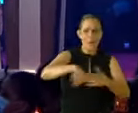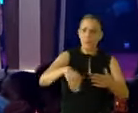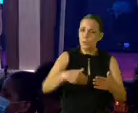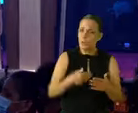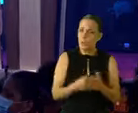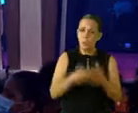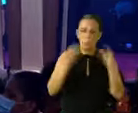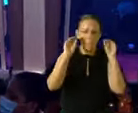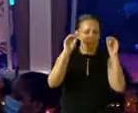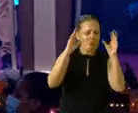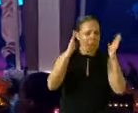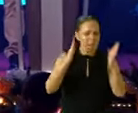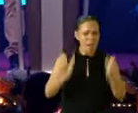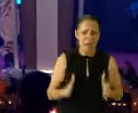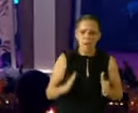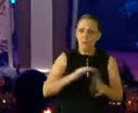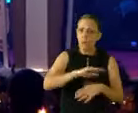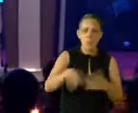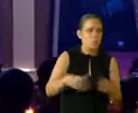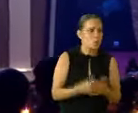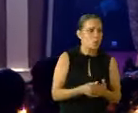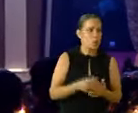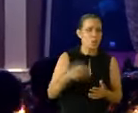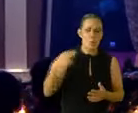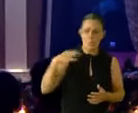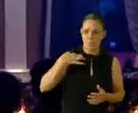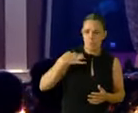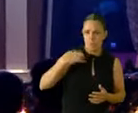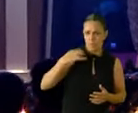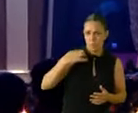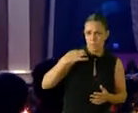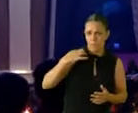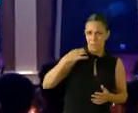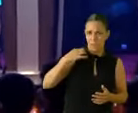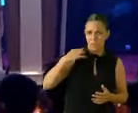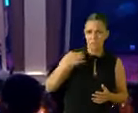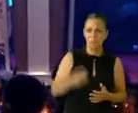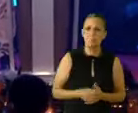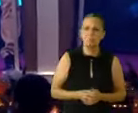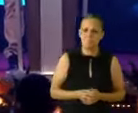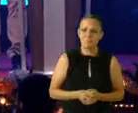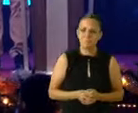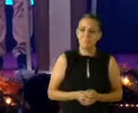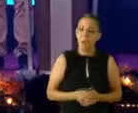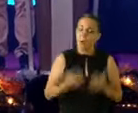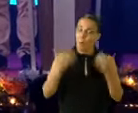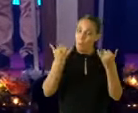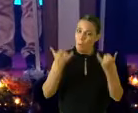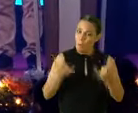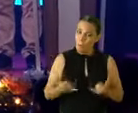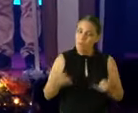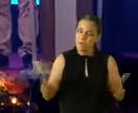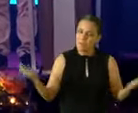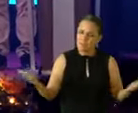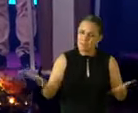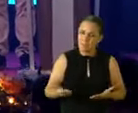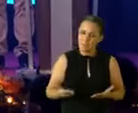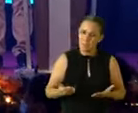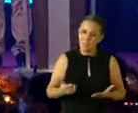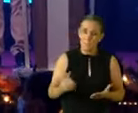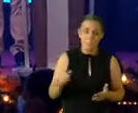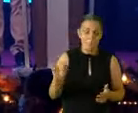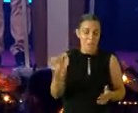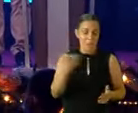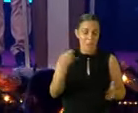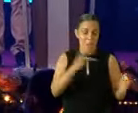Y a estos niños, hoy los hemos recibido a cuerpo de rey porque tienen hasta un almuerzo. Pichi, una cena